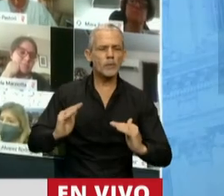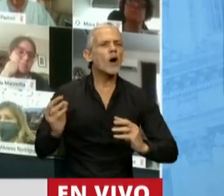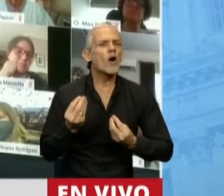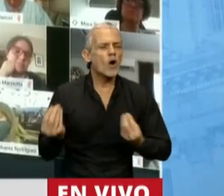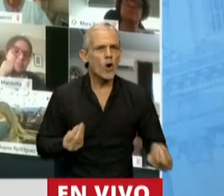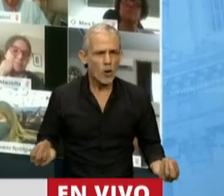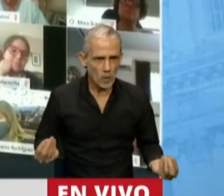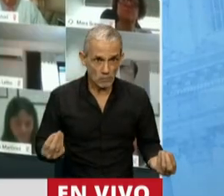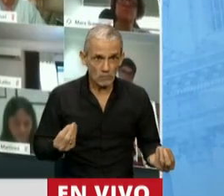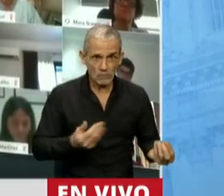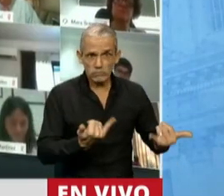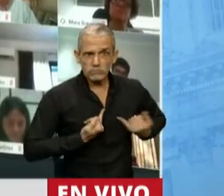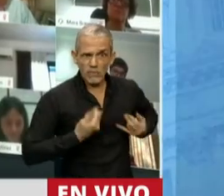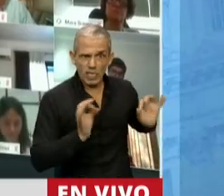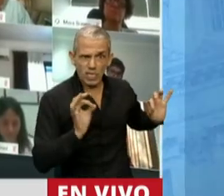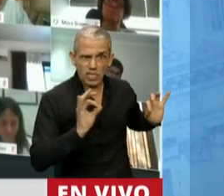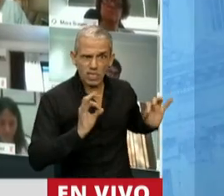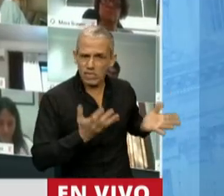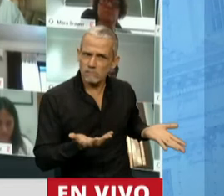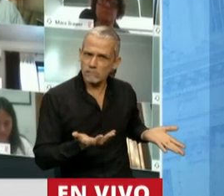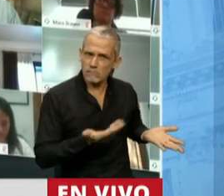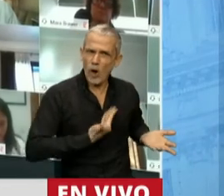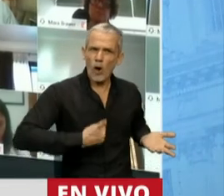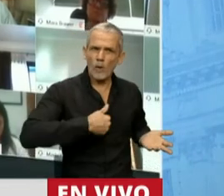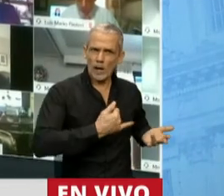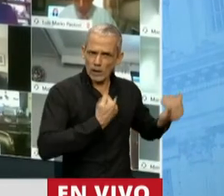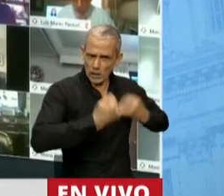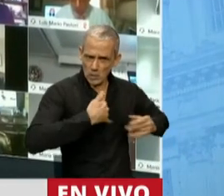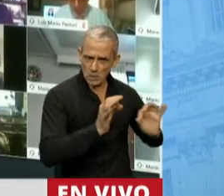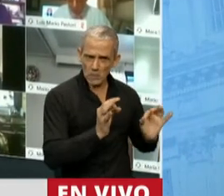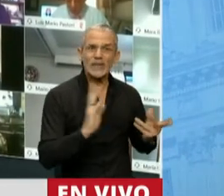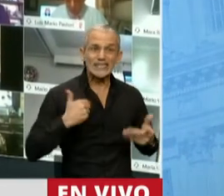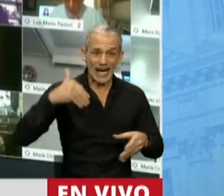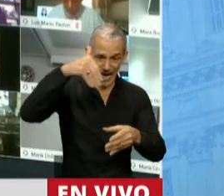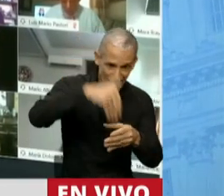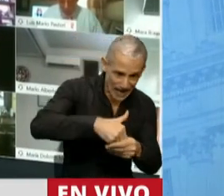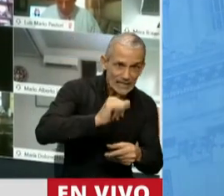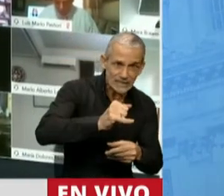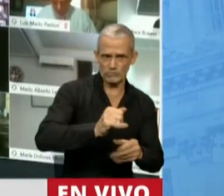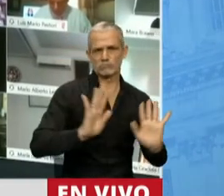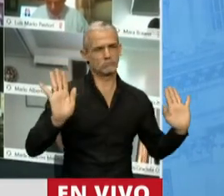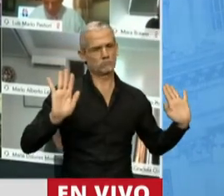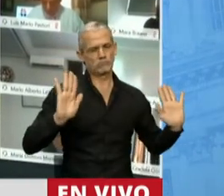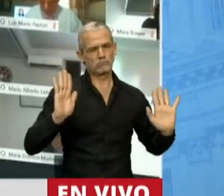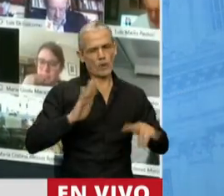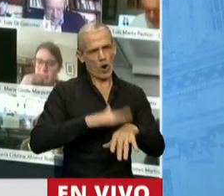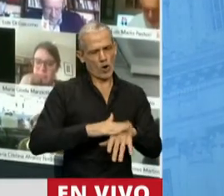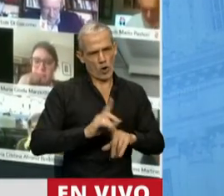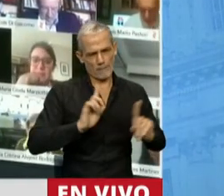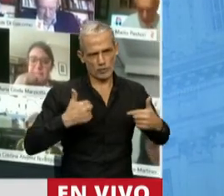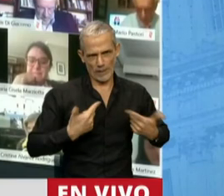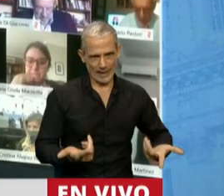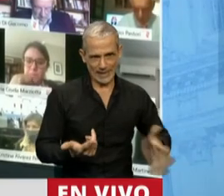todavía no ha sido explicitado por el gobierno. Por lo tanto, sería una irresponsabilidad acompañarlo sin más. Pero claramente entendemos que eso,